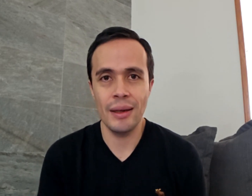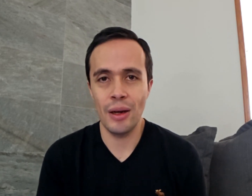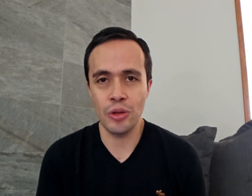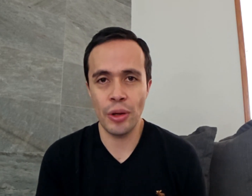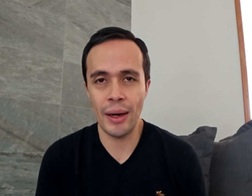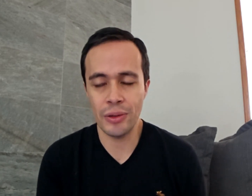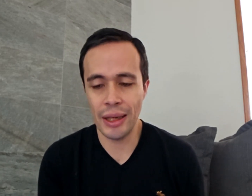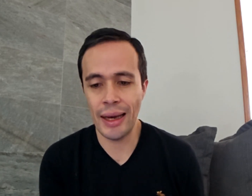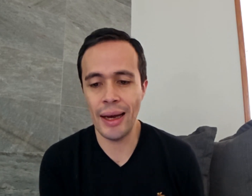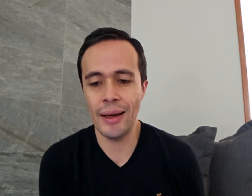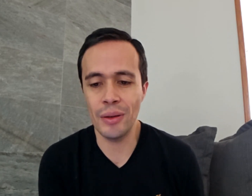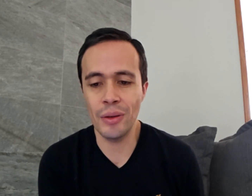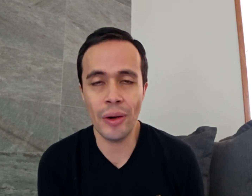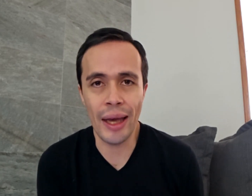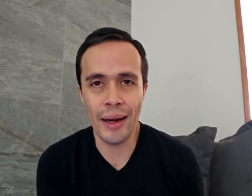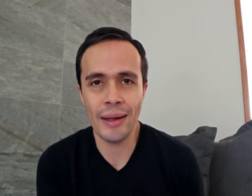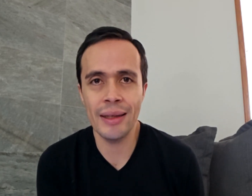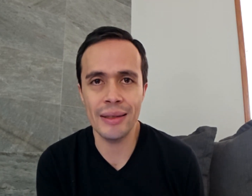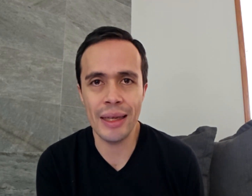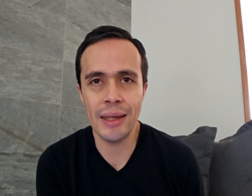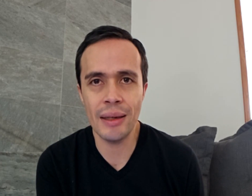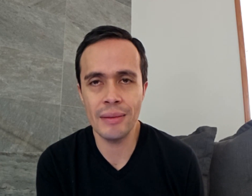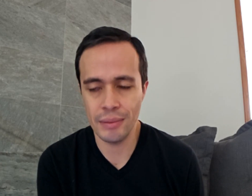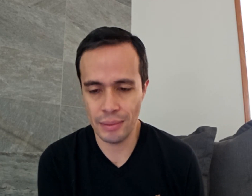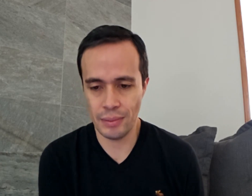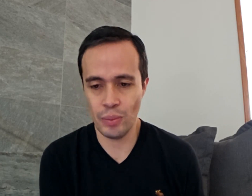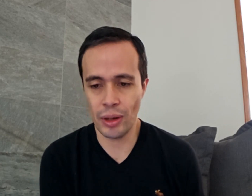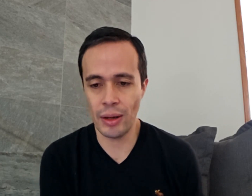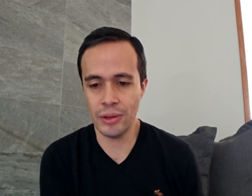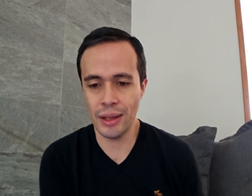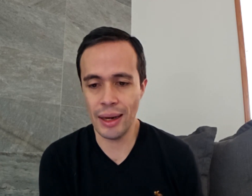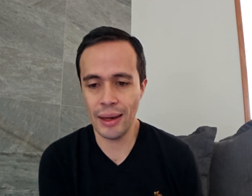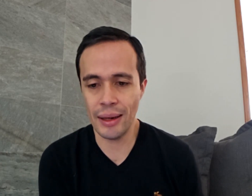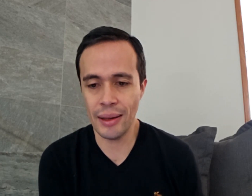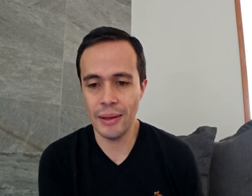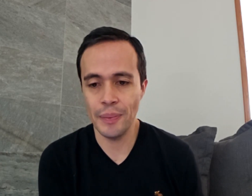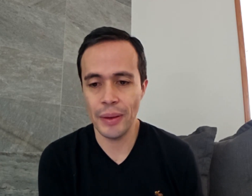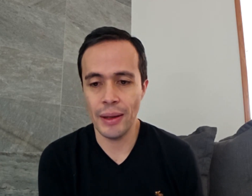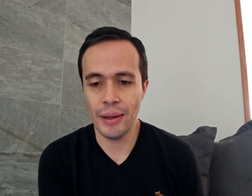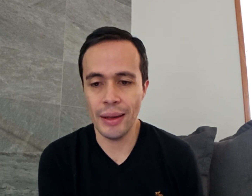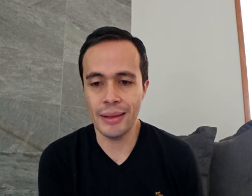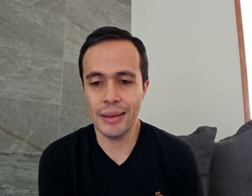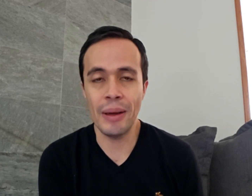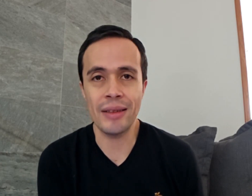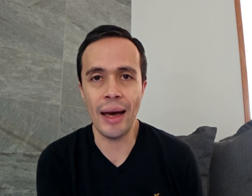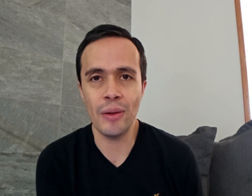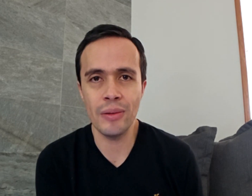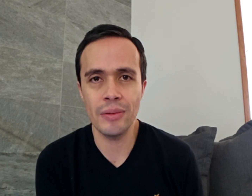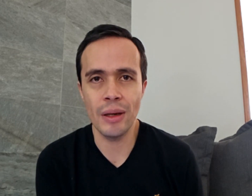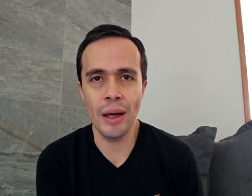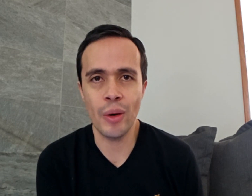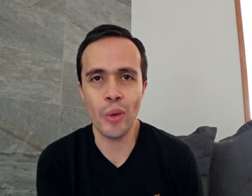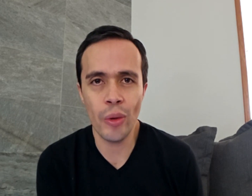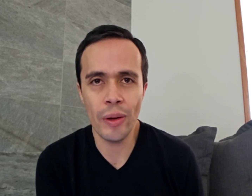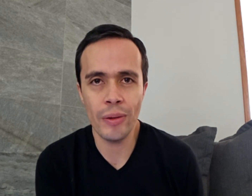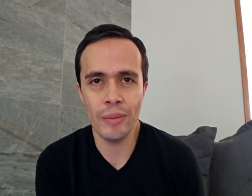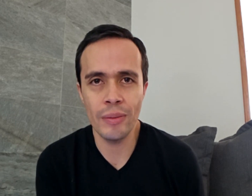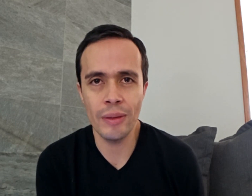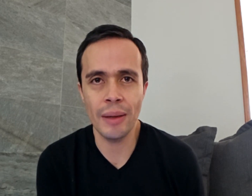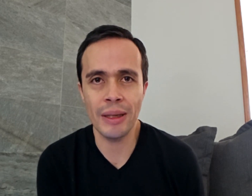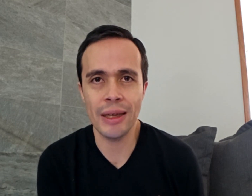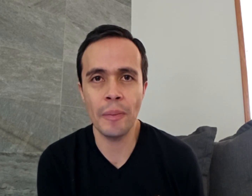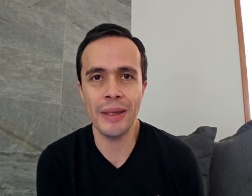que los ciudadanos de allá no quieren, que desechan, porque consideran que es demasiado